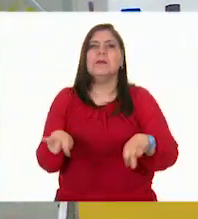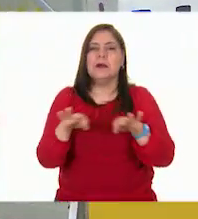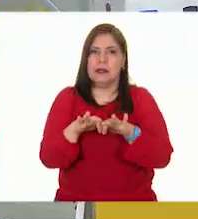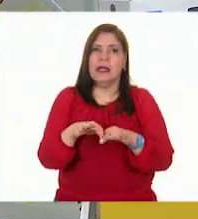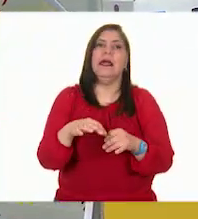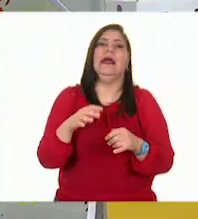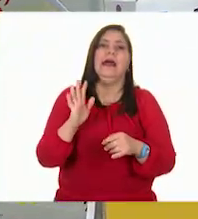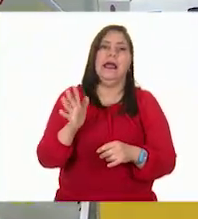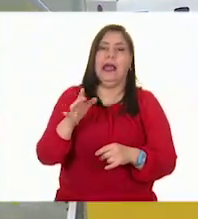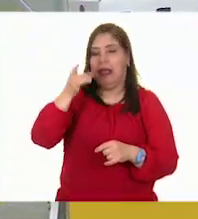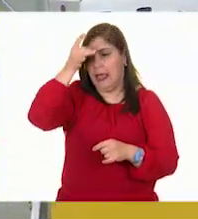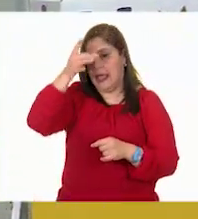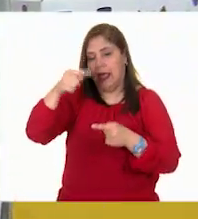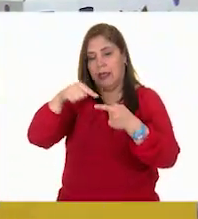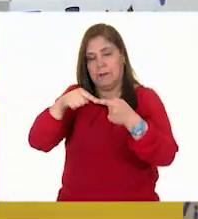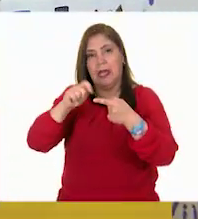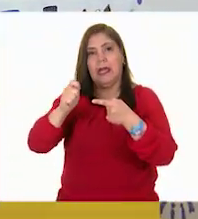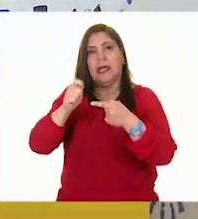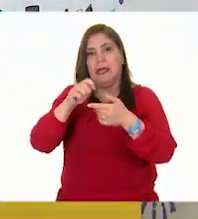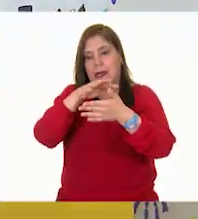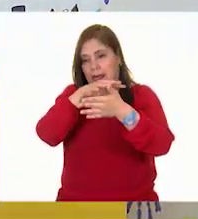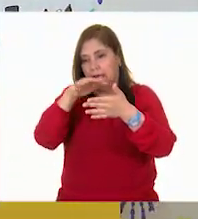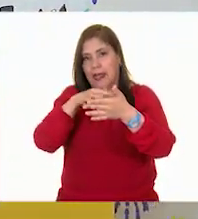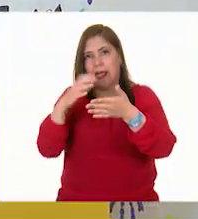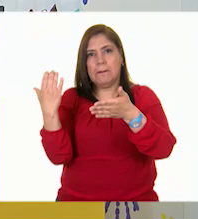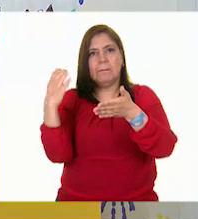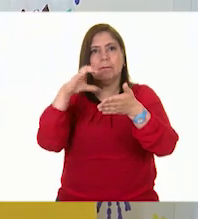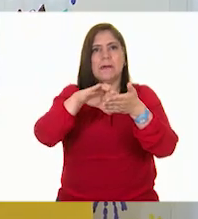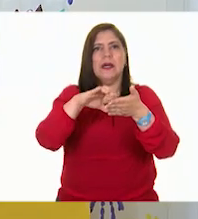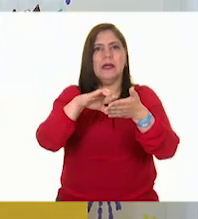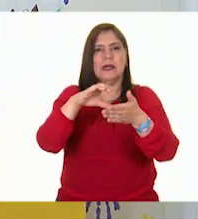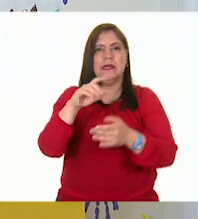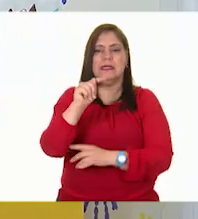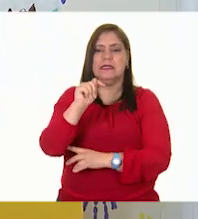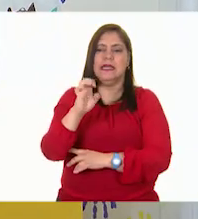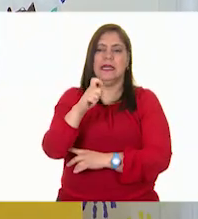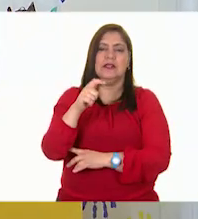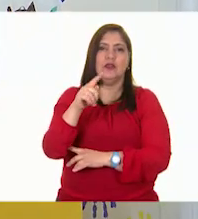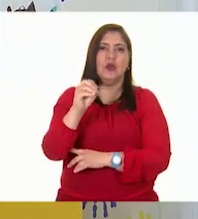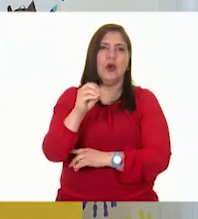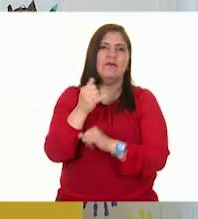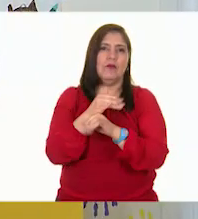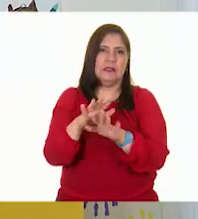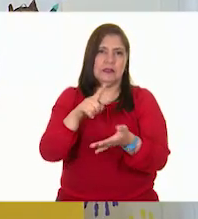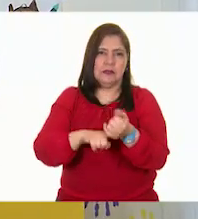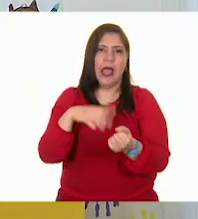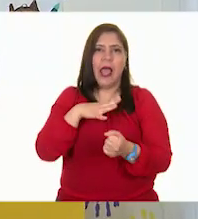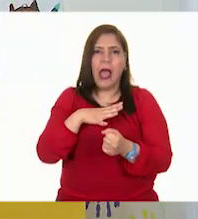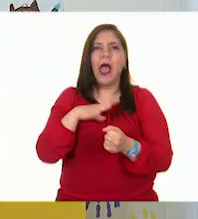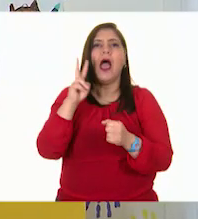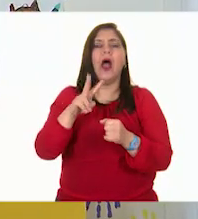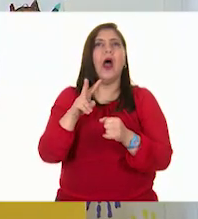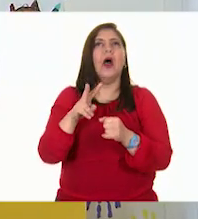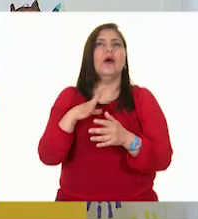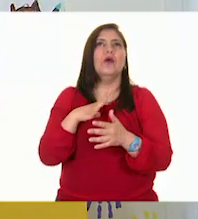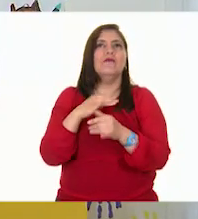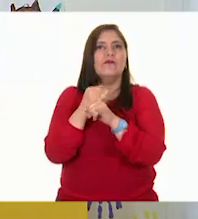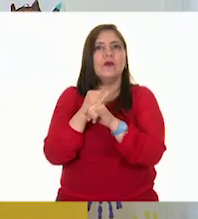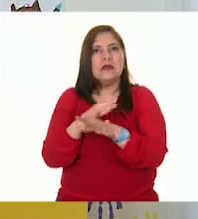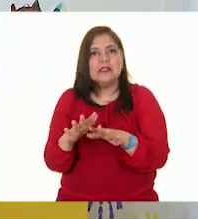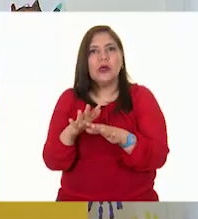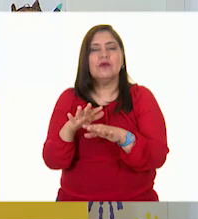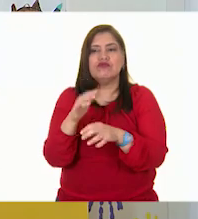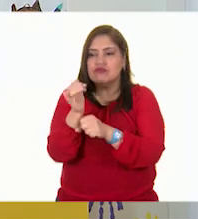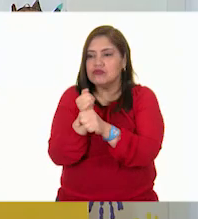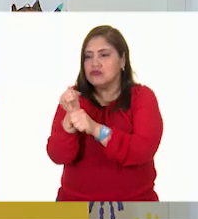Leímos textos informativos, ¿verdad? Recuerden que son datos precisos, que son producto de toda